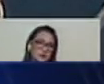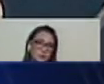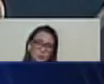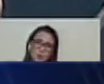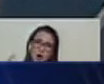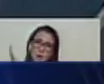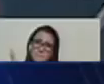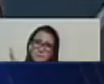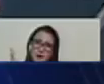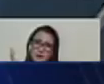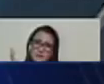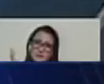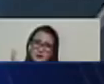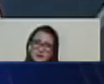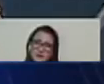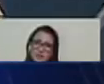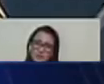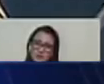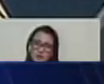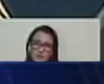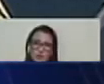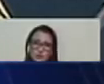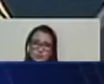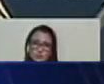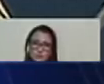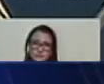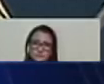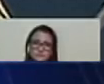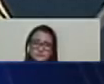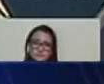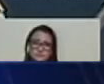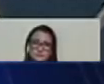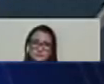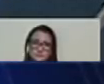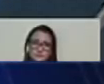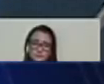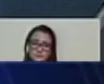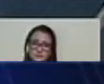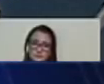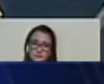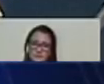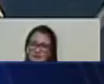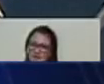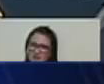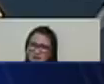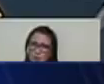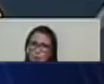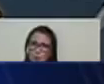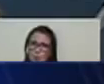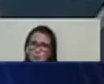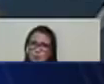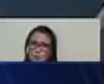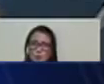de esas cosas que andan circulando por la calle, desdice de ese enorme esfuerzo y del coraje que tuvo para enfrentar.